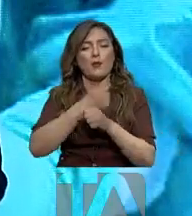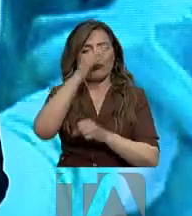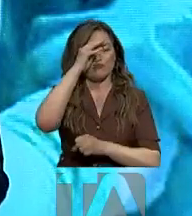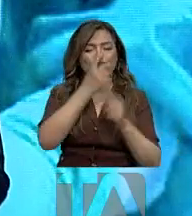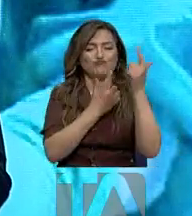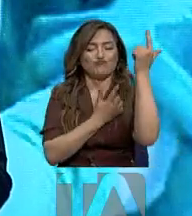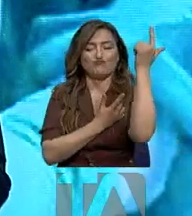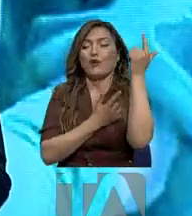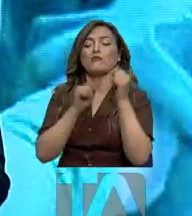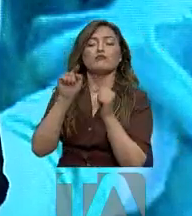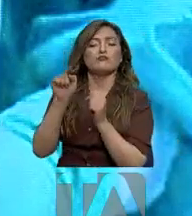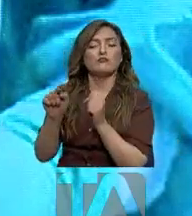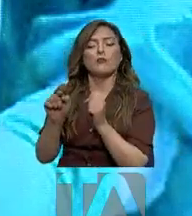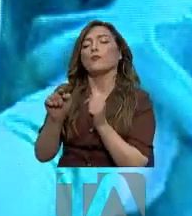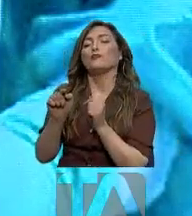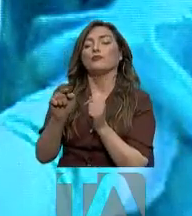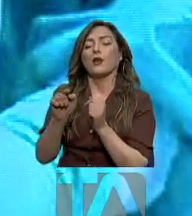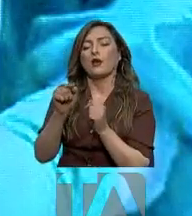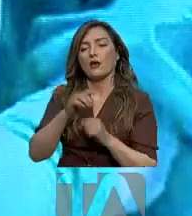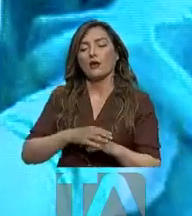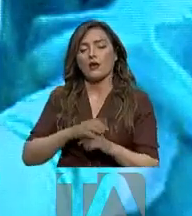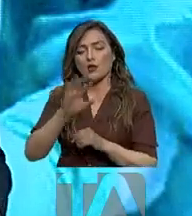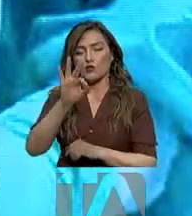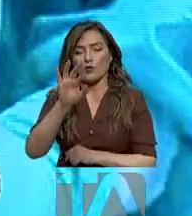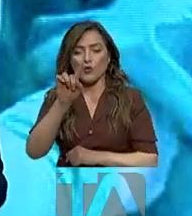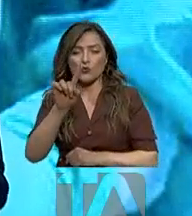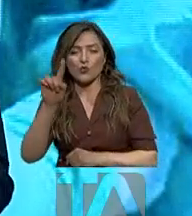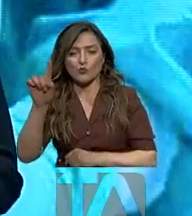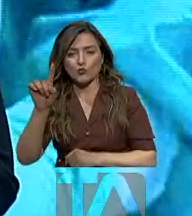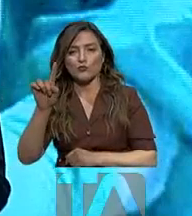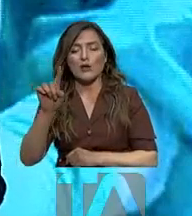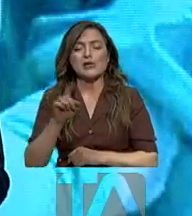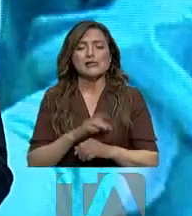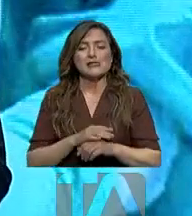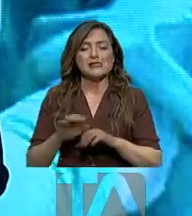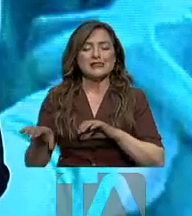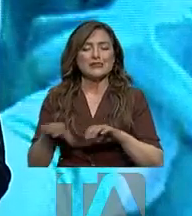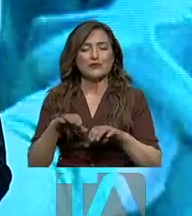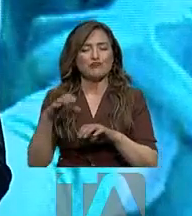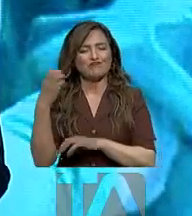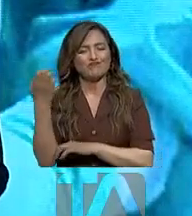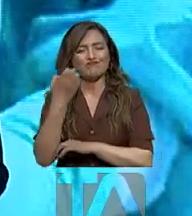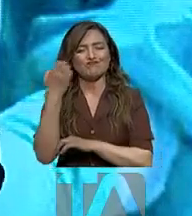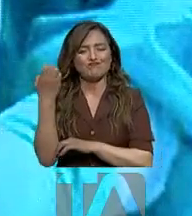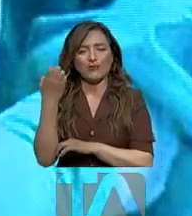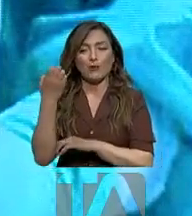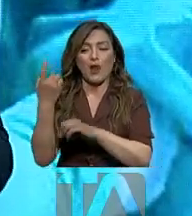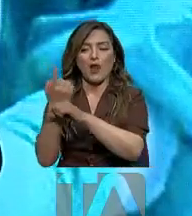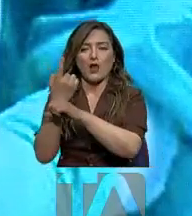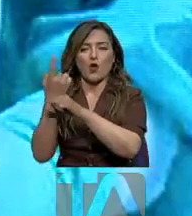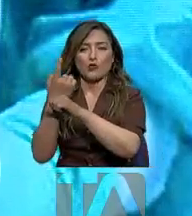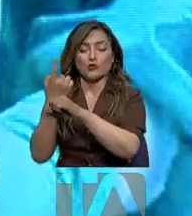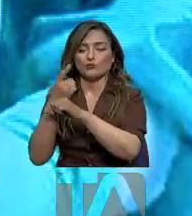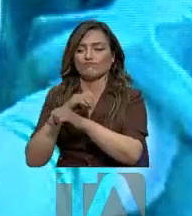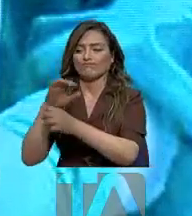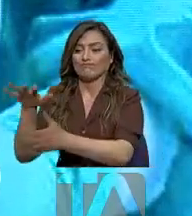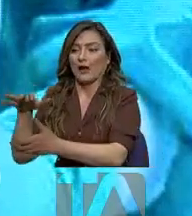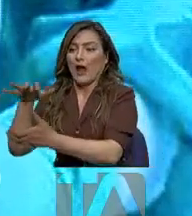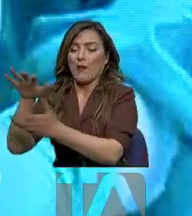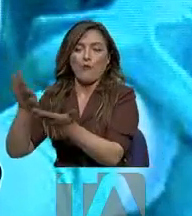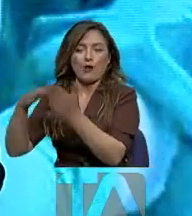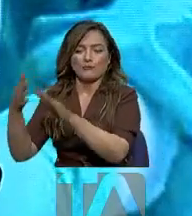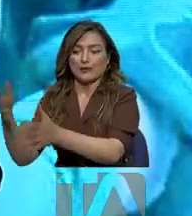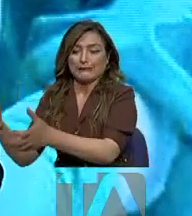programa que permita actuar de forma oportuna con helicópteros por ejemplo finalmente recordemos que del 100 por ciento de los